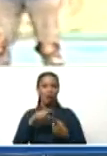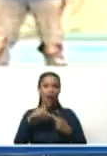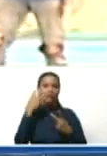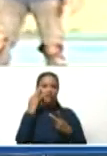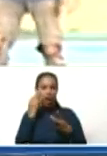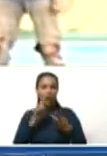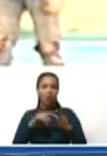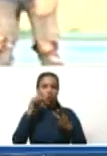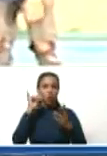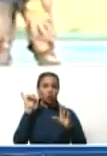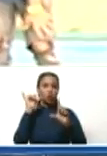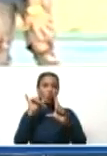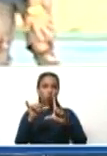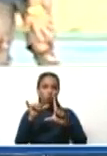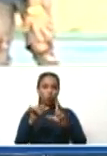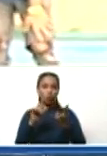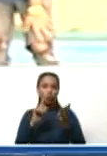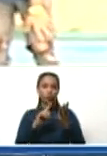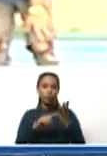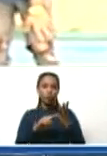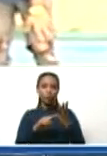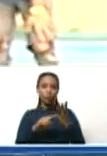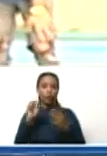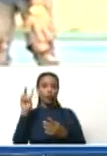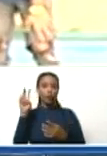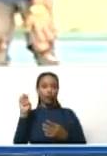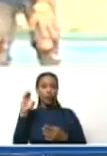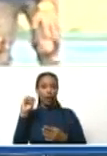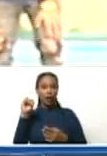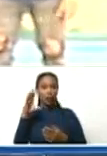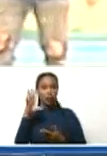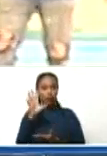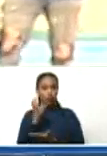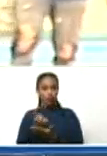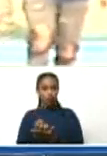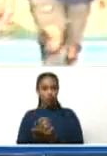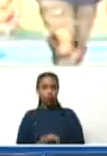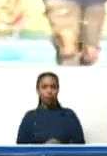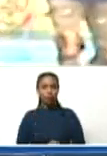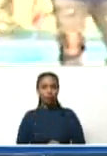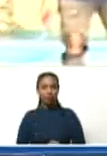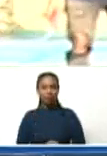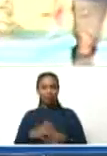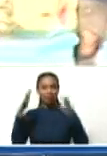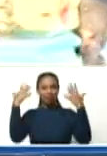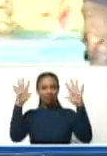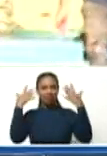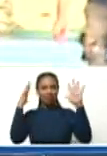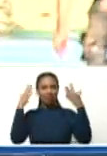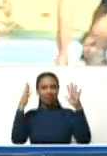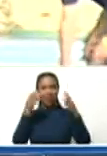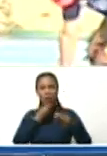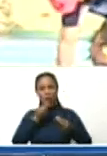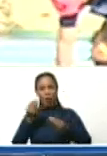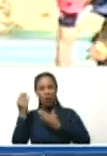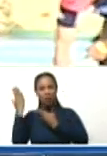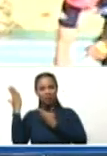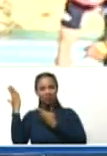Facebook, YouTube. De la BenApp. De la BenApp. Bueno, Alejandra, un aplauso a estos muchachos. Maravilloso,